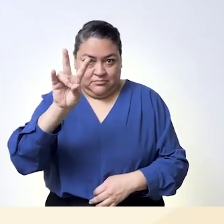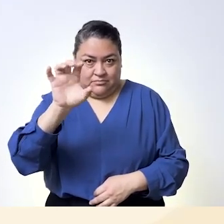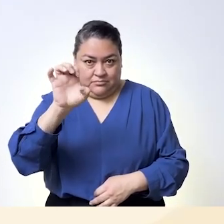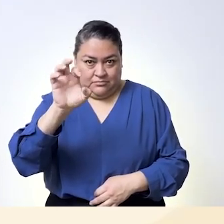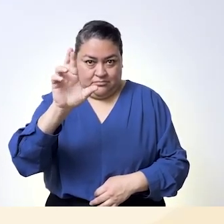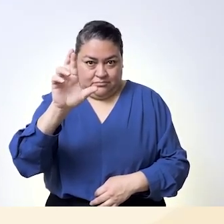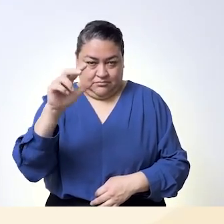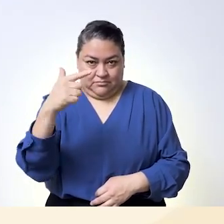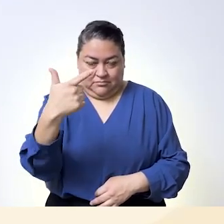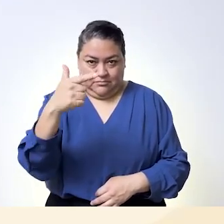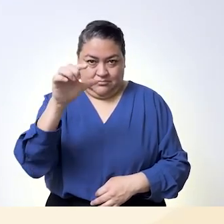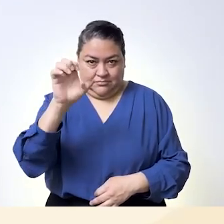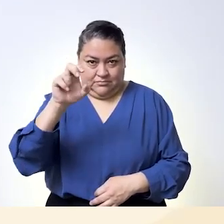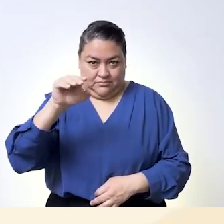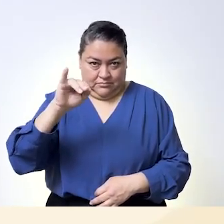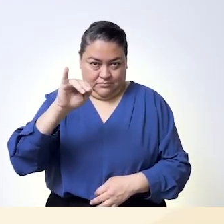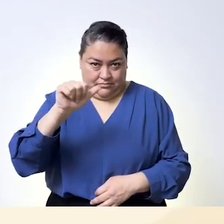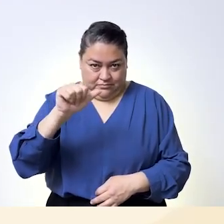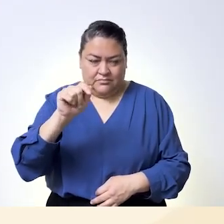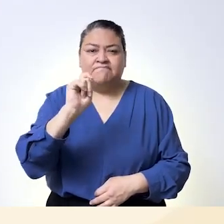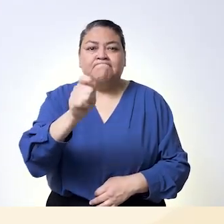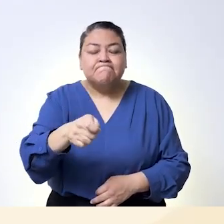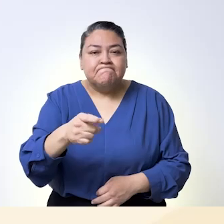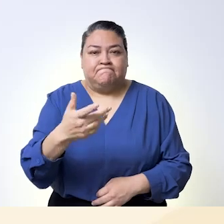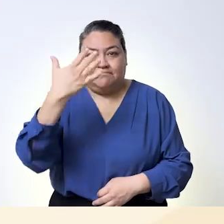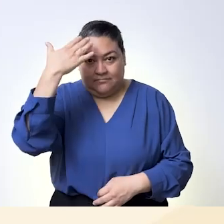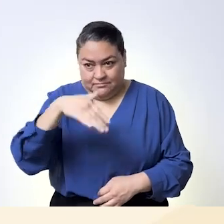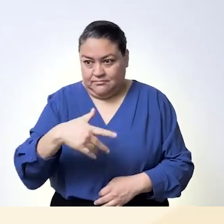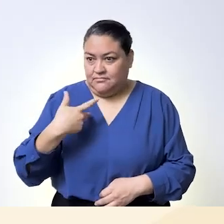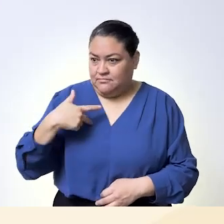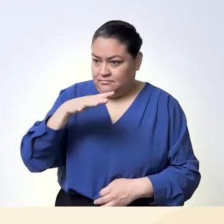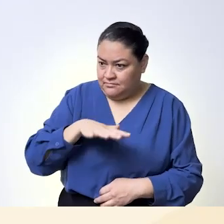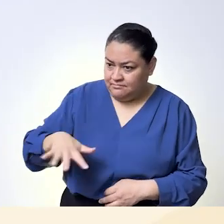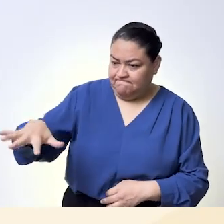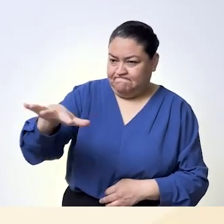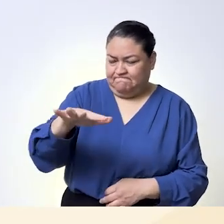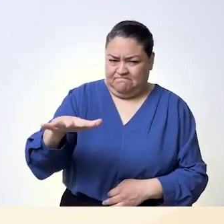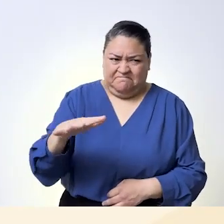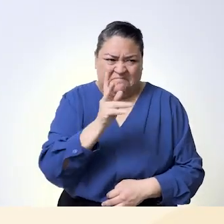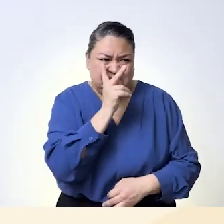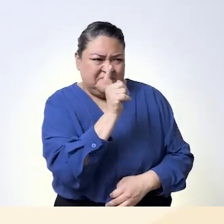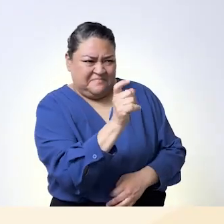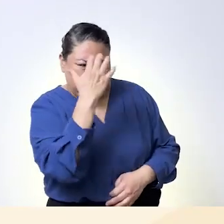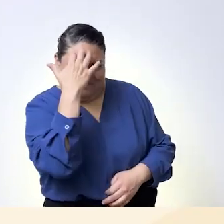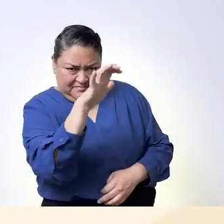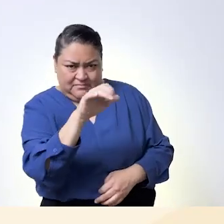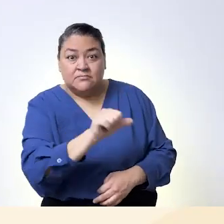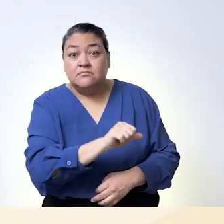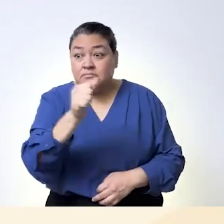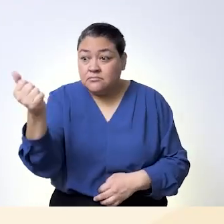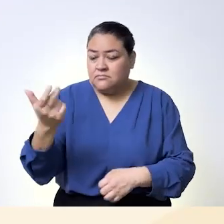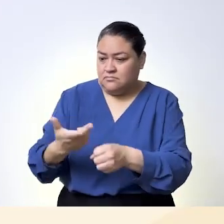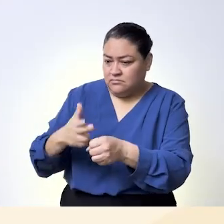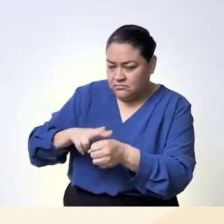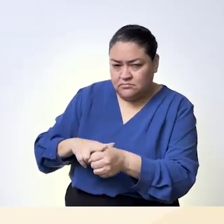diferentes espacios. Vemos muchas resistencias en el sistema de salud por acoplar el sistema de derechos y paradigma de derechos humanos en cada